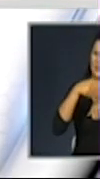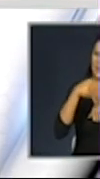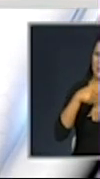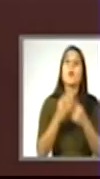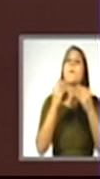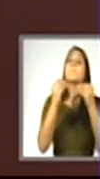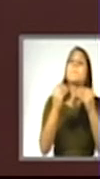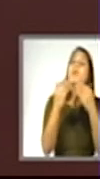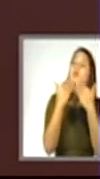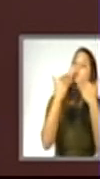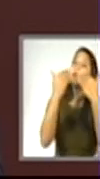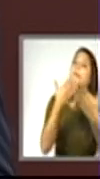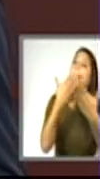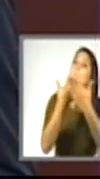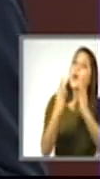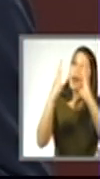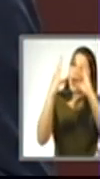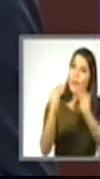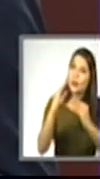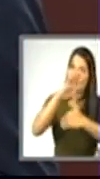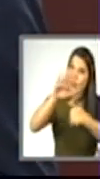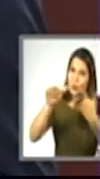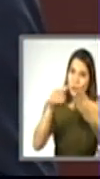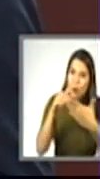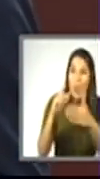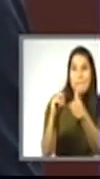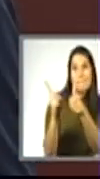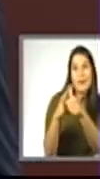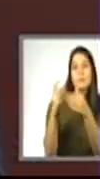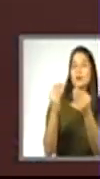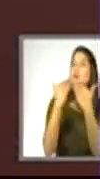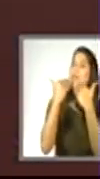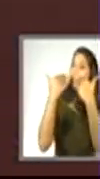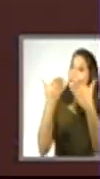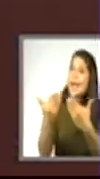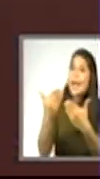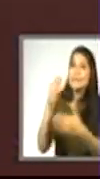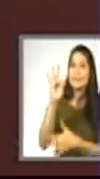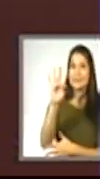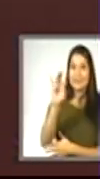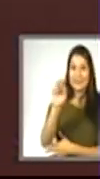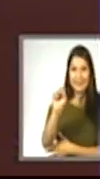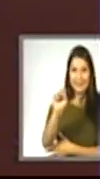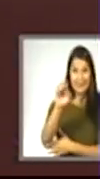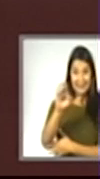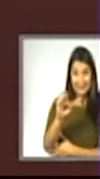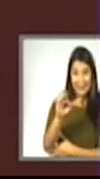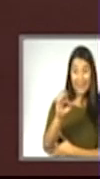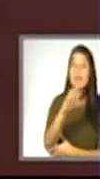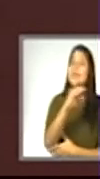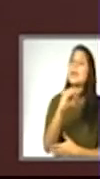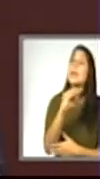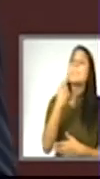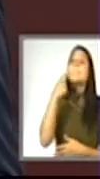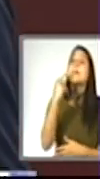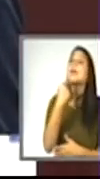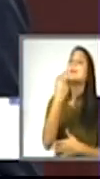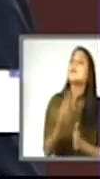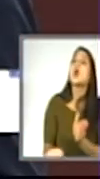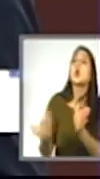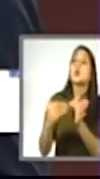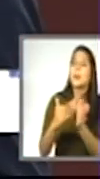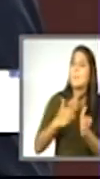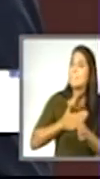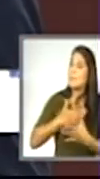aunque políticamente eso nos orienta, si no hay diálogo y si no hay un gobierno de unidad, eso nos orienta a dificultades para